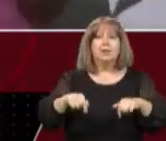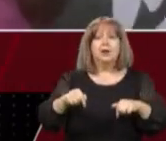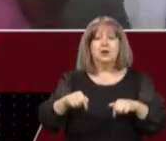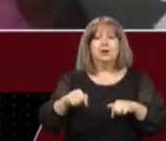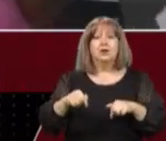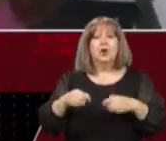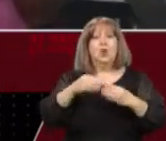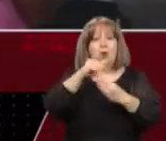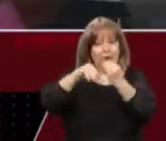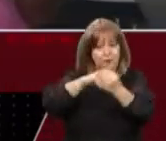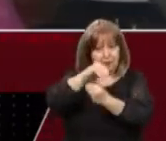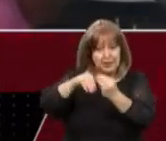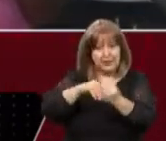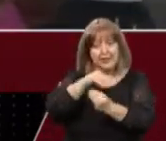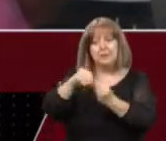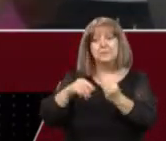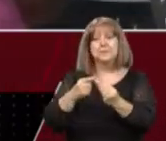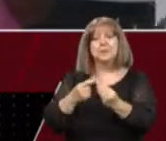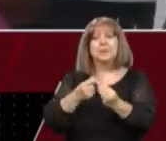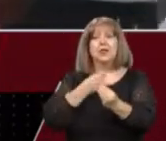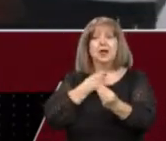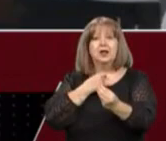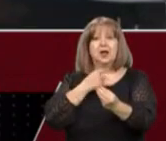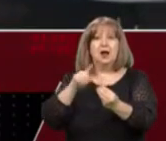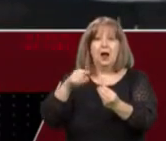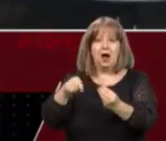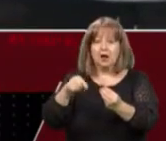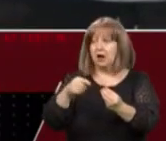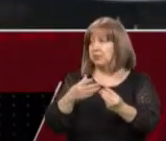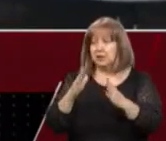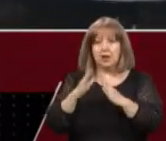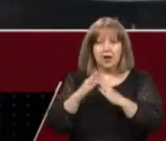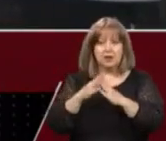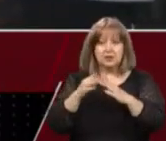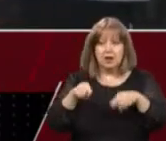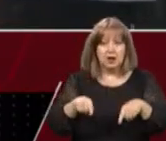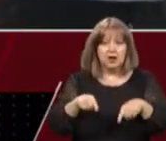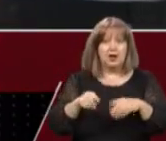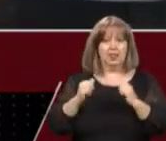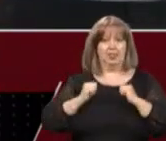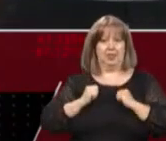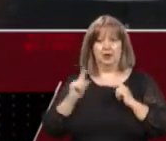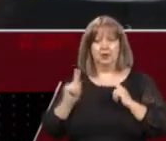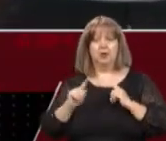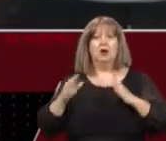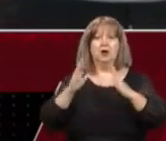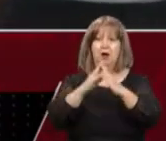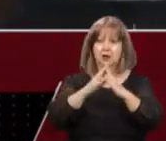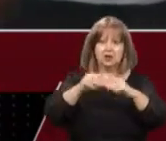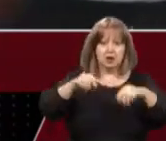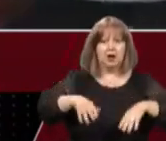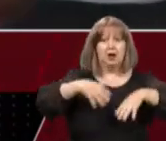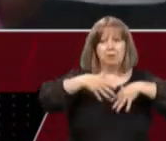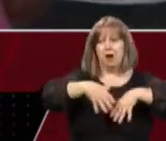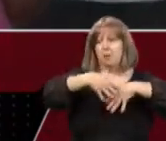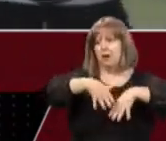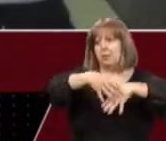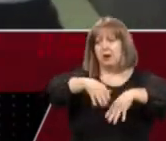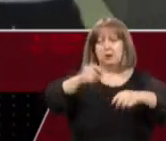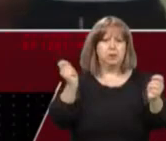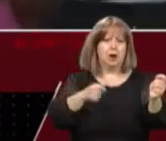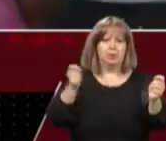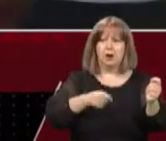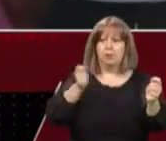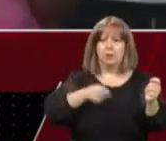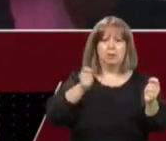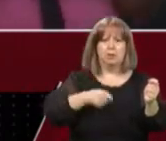que una familia que preferiría estar haciendo otra cosa en su casa no vendría a un piquete si tendría garantizado su plato de comida en su casa, no